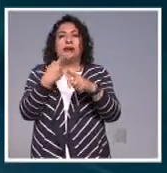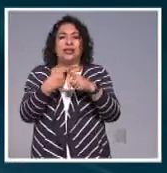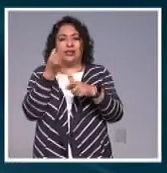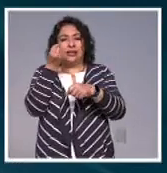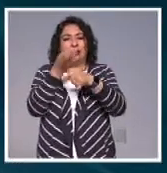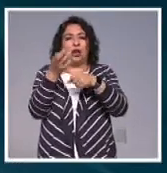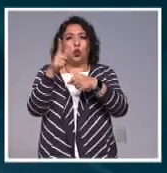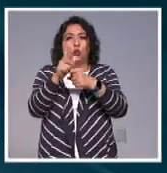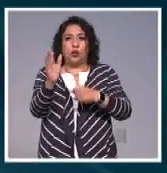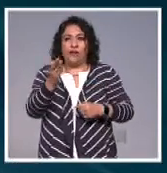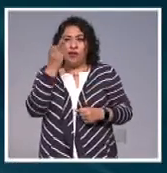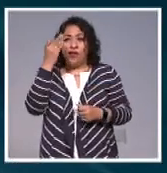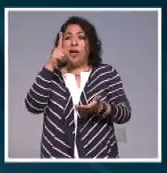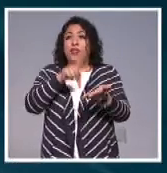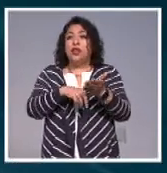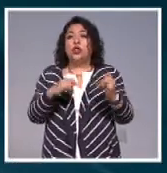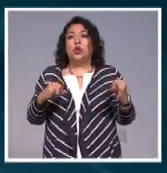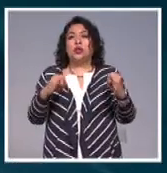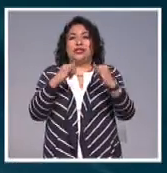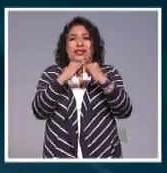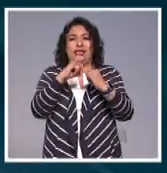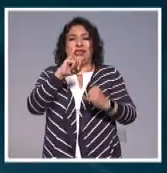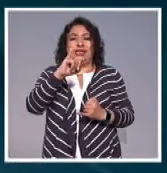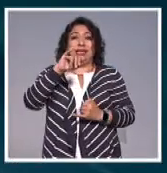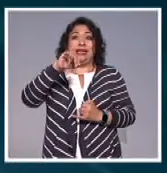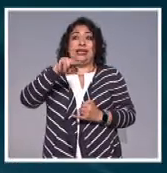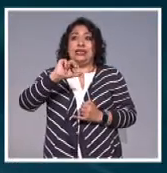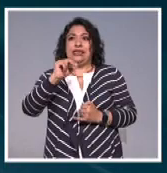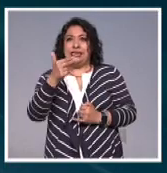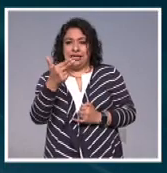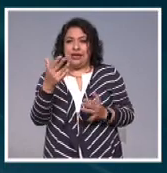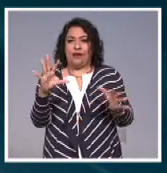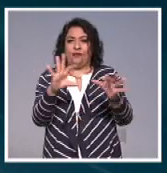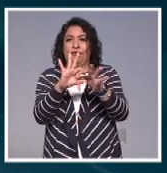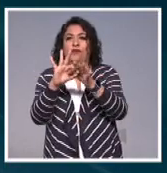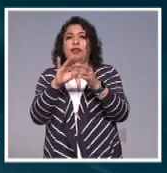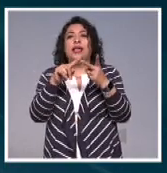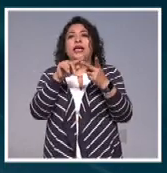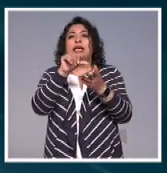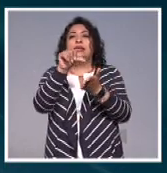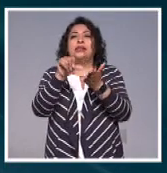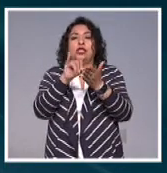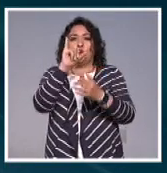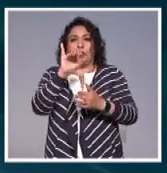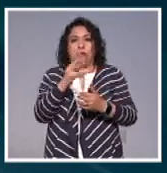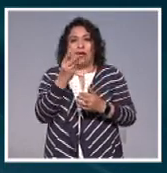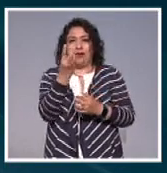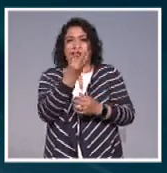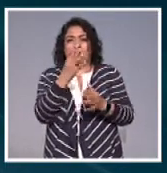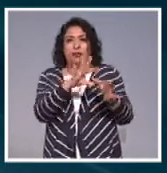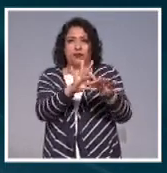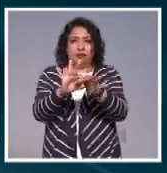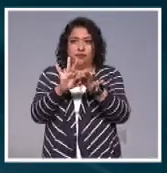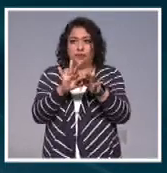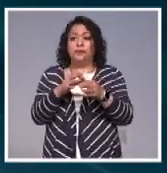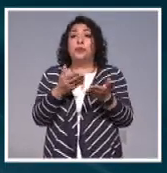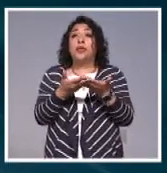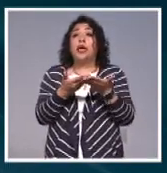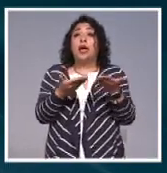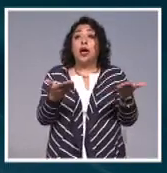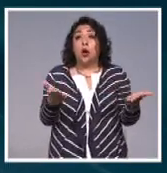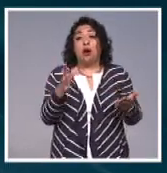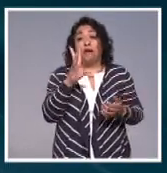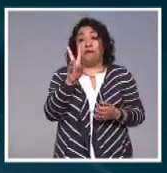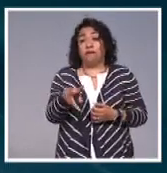de Cultura Federal a través del Instituto Nacional de Antropología e Historia y el Centro de la Imagen. Ahora tendremos